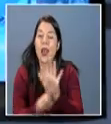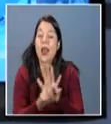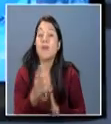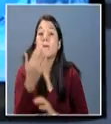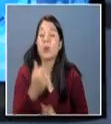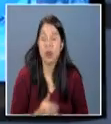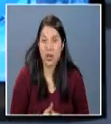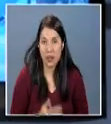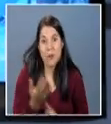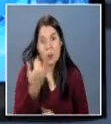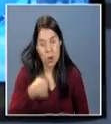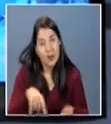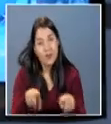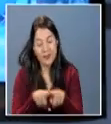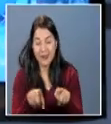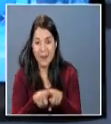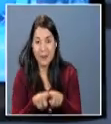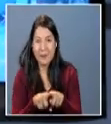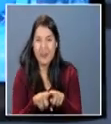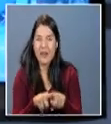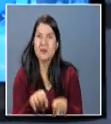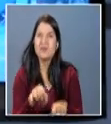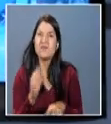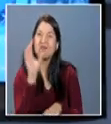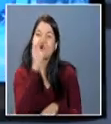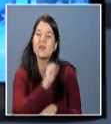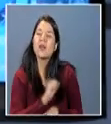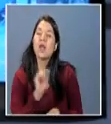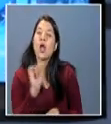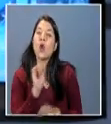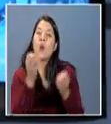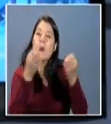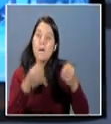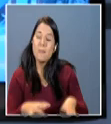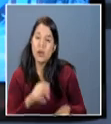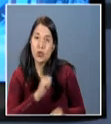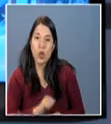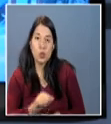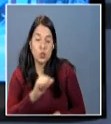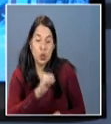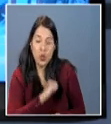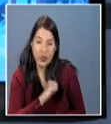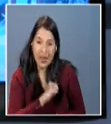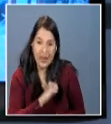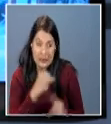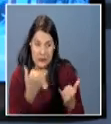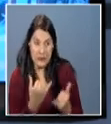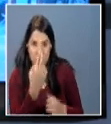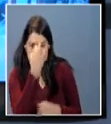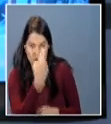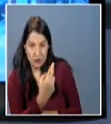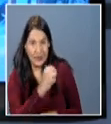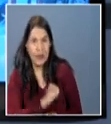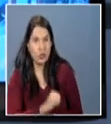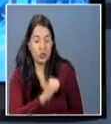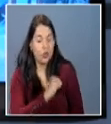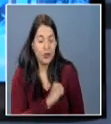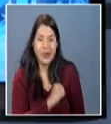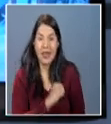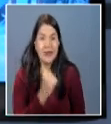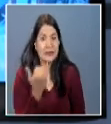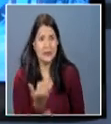también se parte de un hecho de que se ha perdido a la autoridad, se le ha perdido el respeto, ya no se le